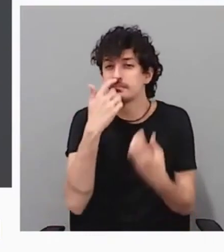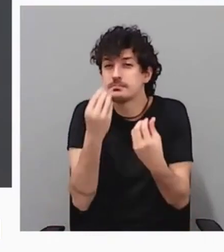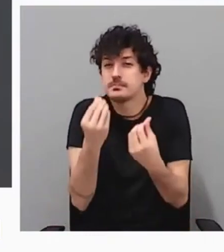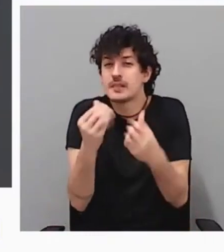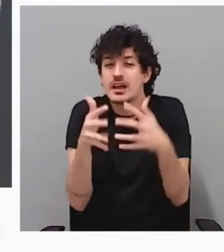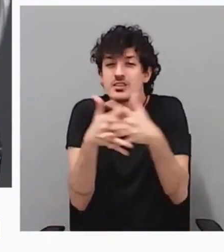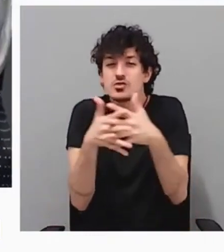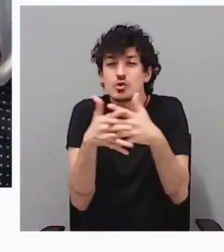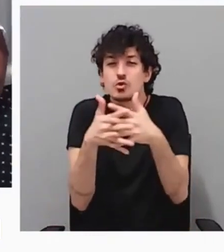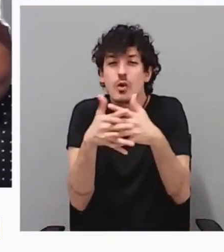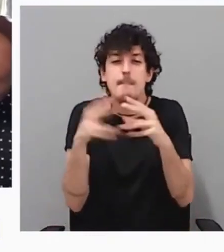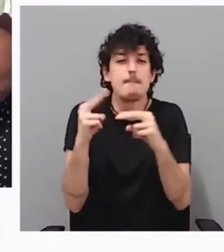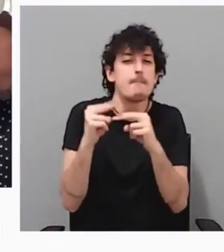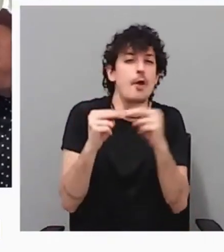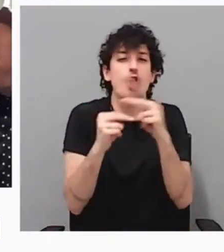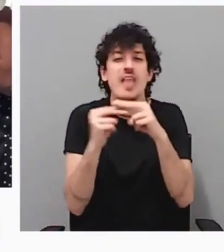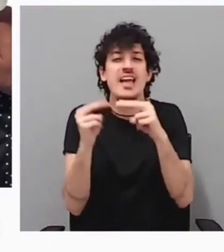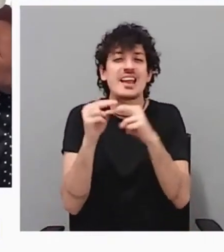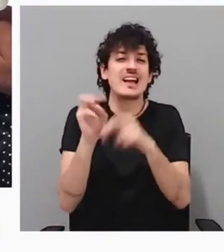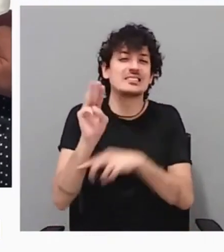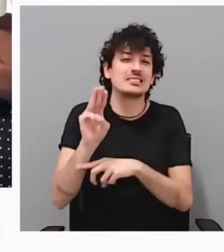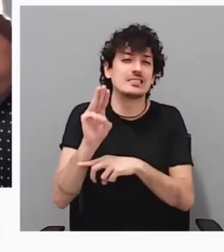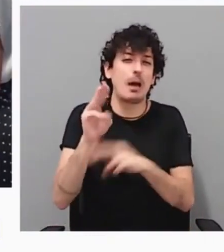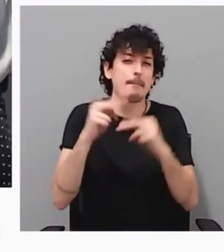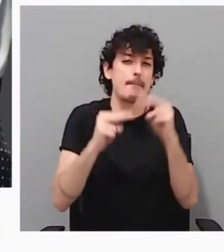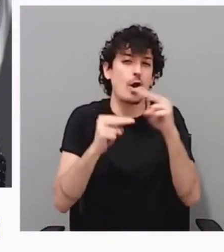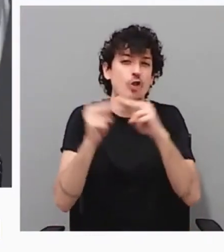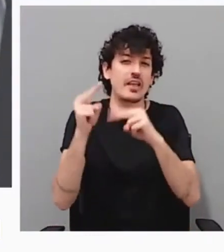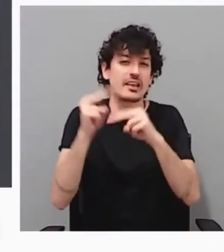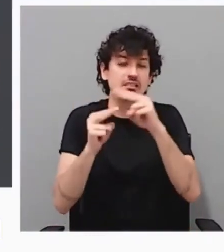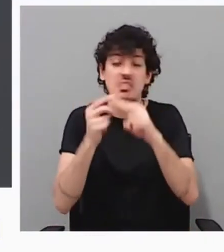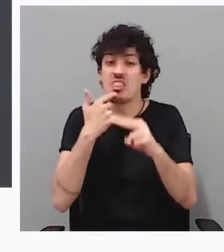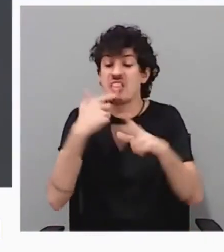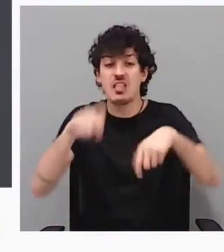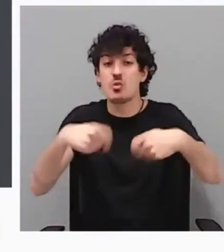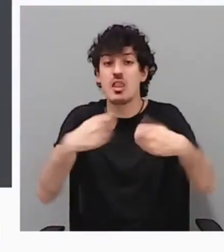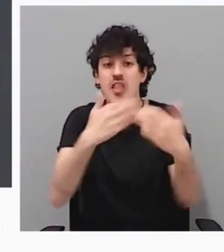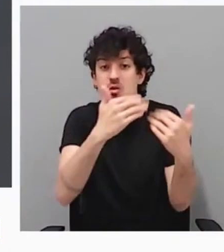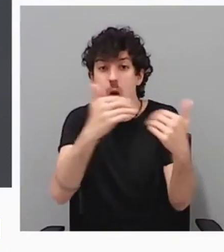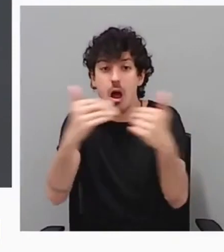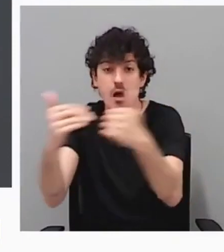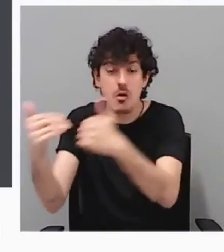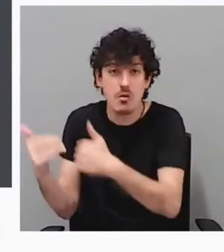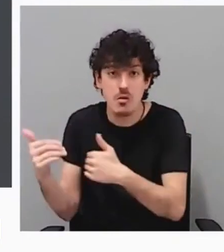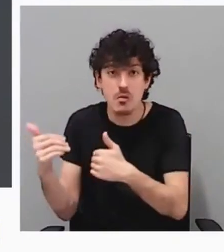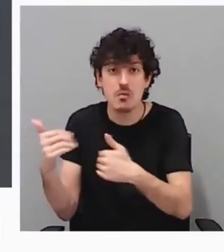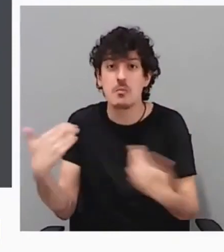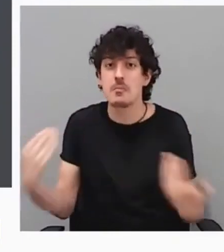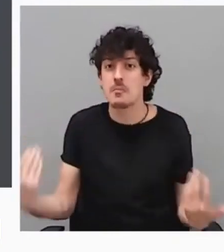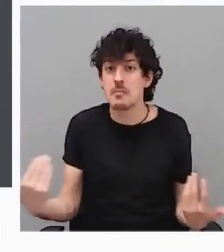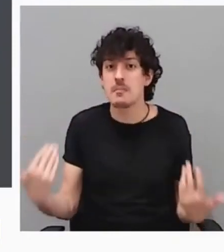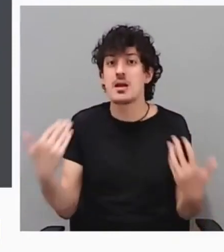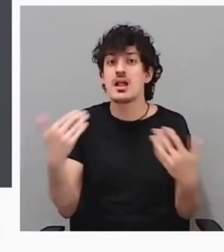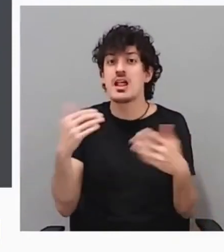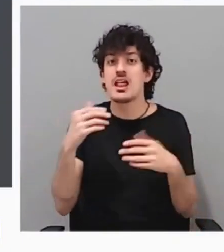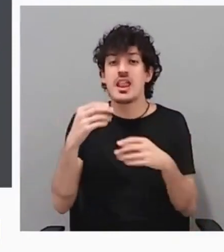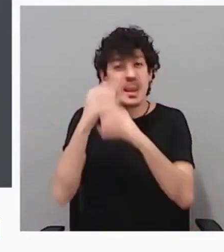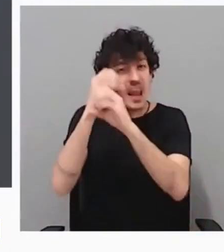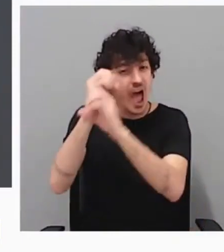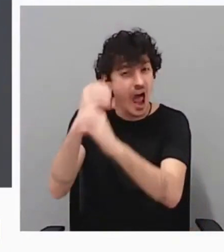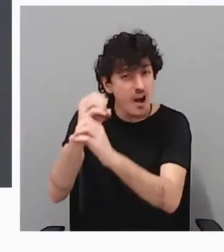proteínas o la creación de esas proteínas que has dicho que no existen en la naturaleza. ¿En qué medida la nanotecnología podría ayudarnos